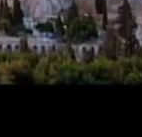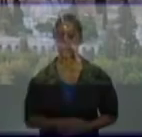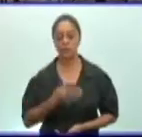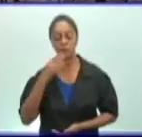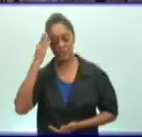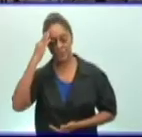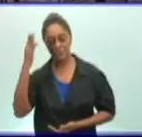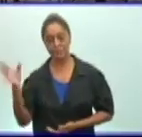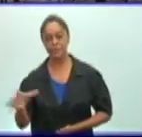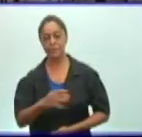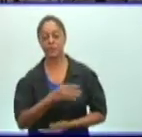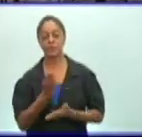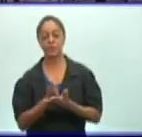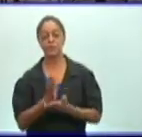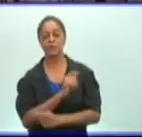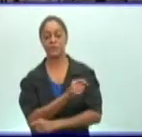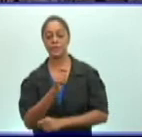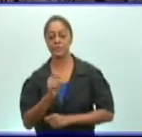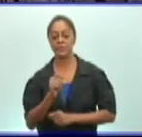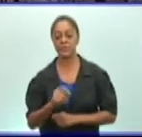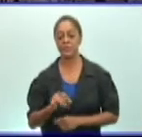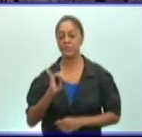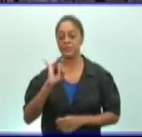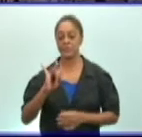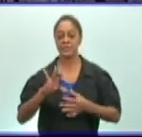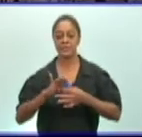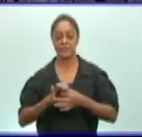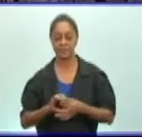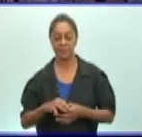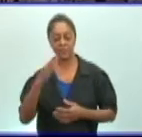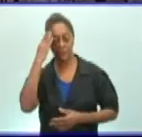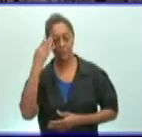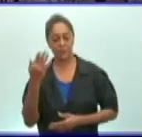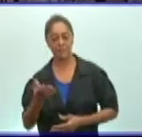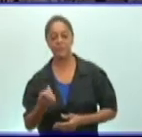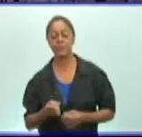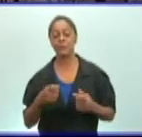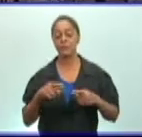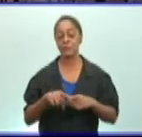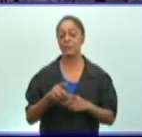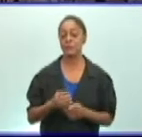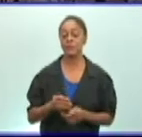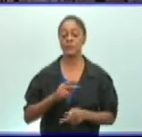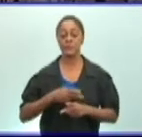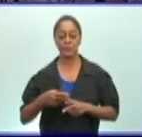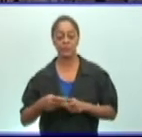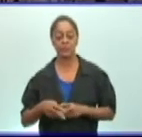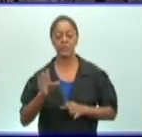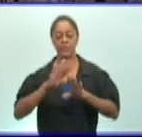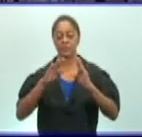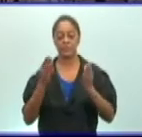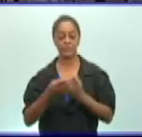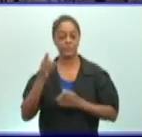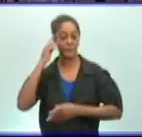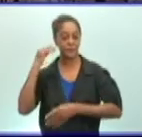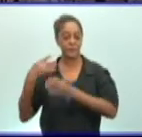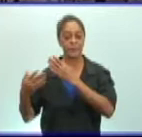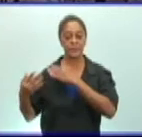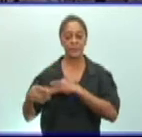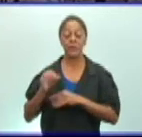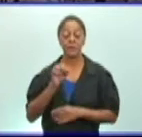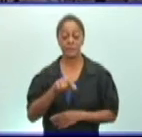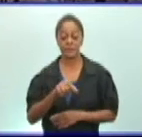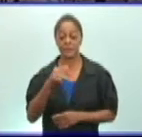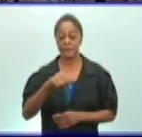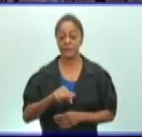Un saludo tengan todos estudiantes y profesores de séptimo grado. Bienvenidos a un nuevo encuentro con la historia del mundo antiguo.